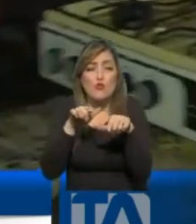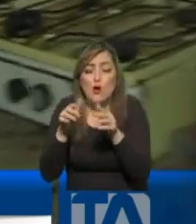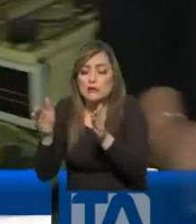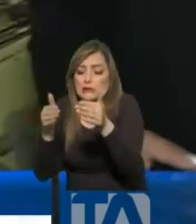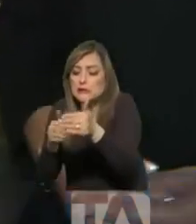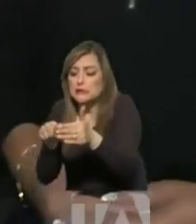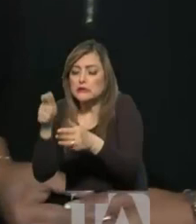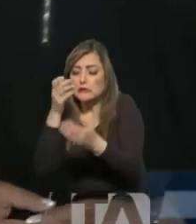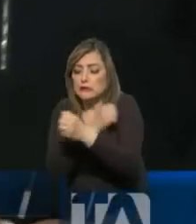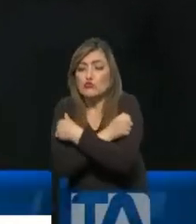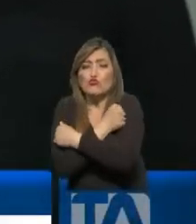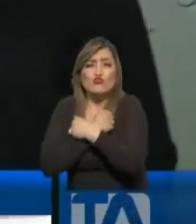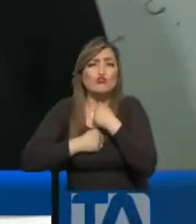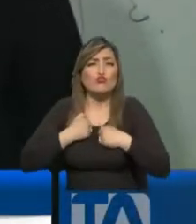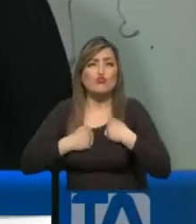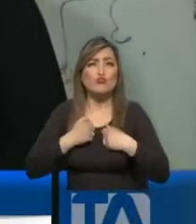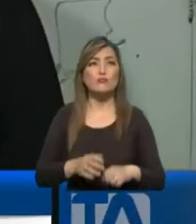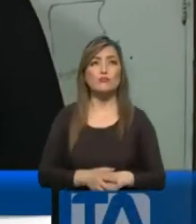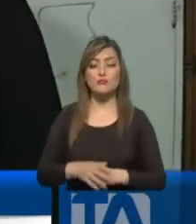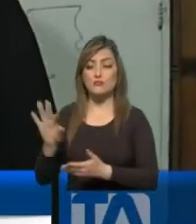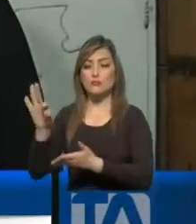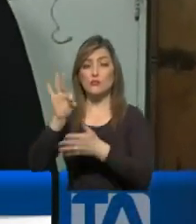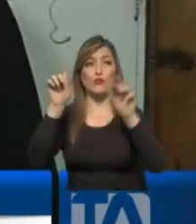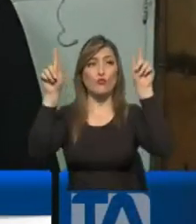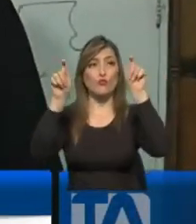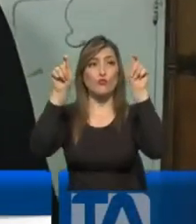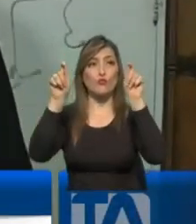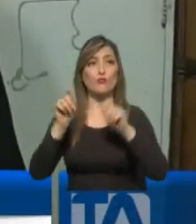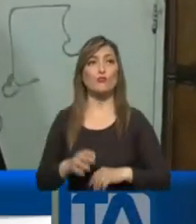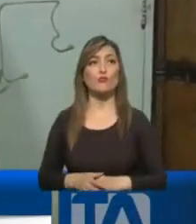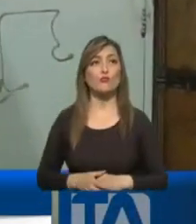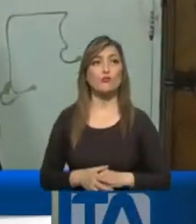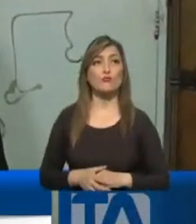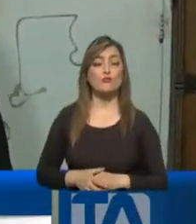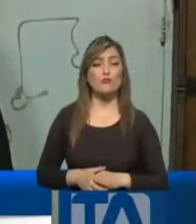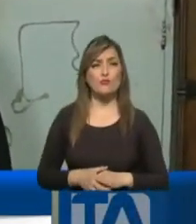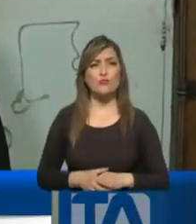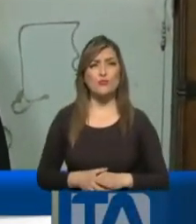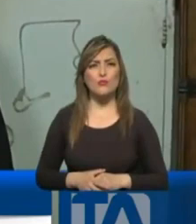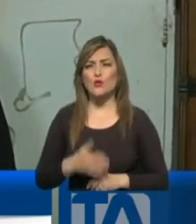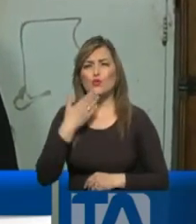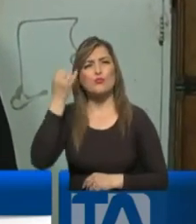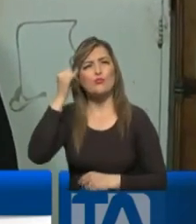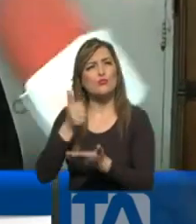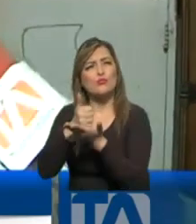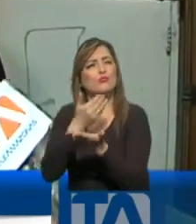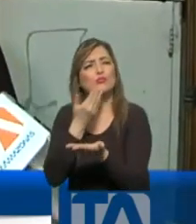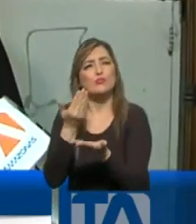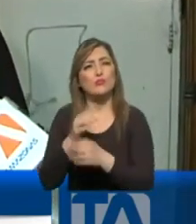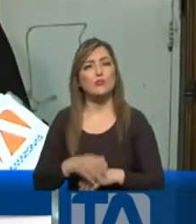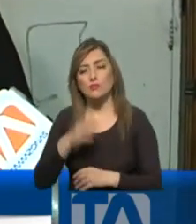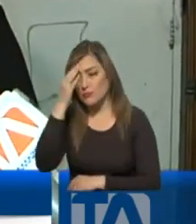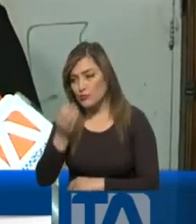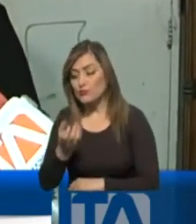bañarse. Estamos con una de las representantes de la fundación para que nos comente cómo nació esta iniciativa. Muy buenos días.